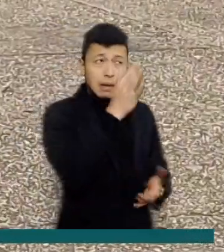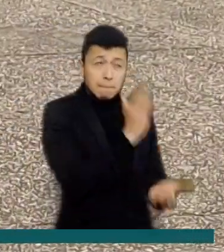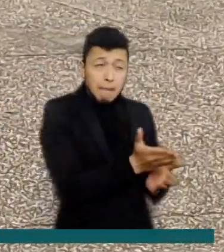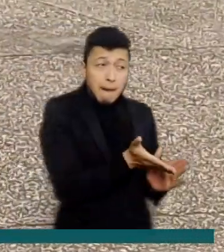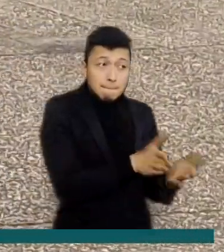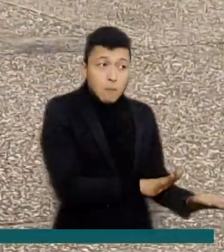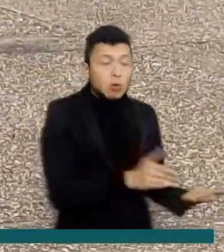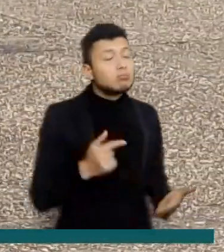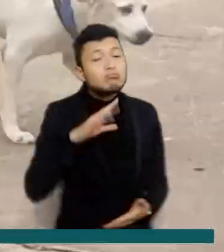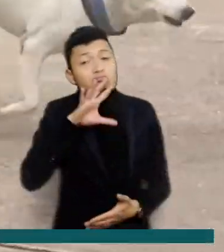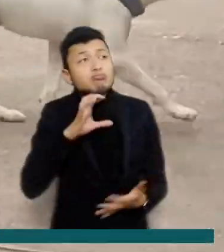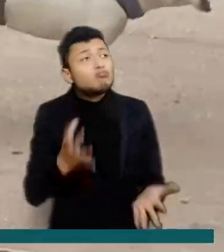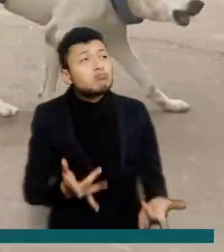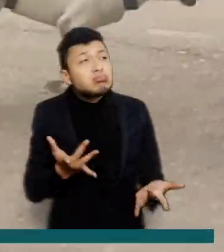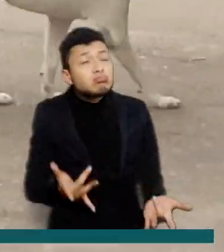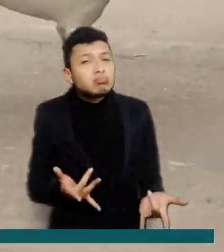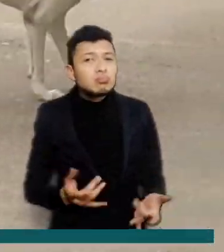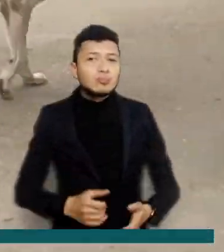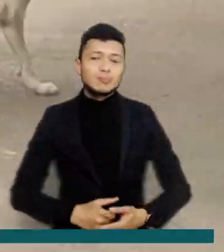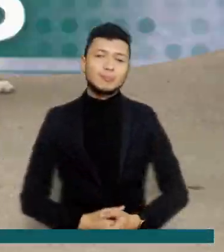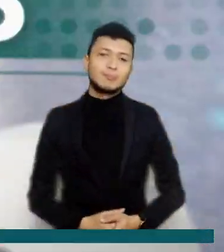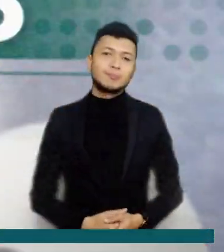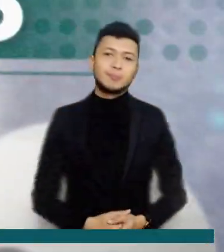varios días en ese centro asistencial.